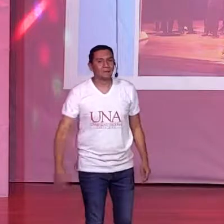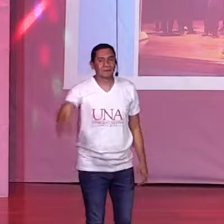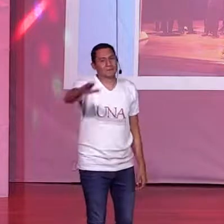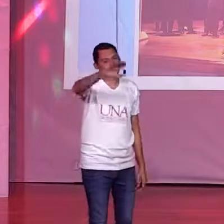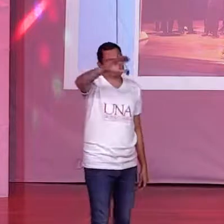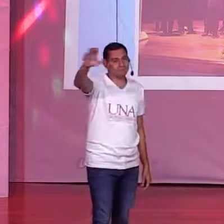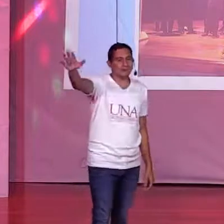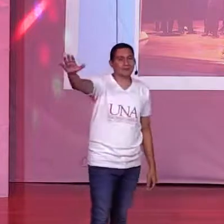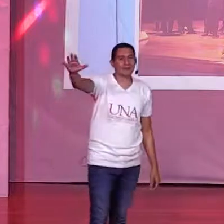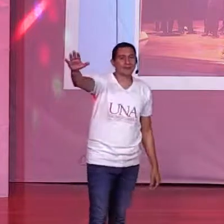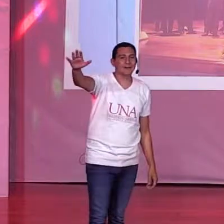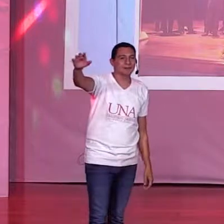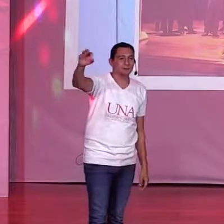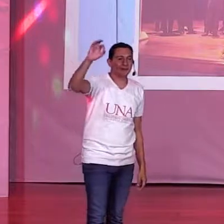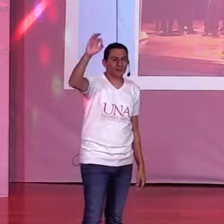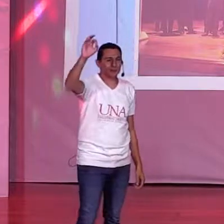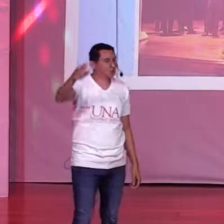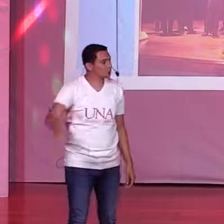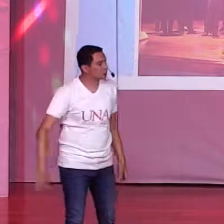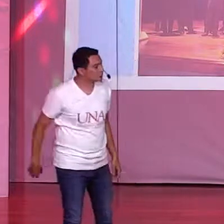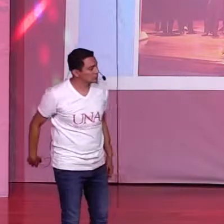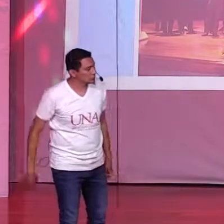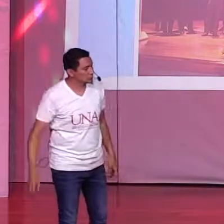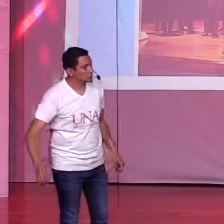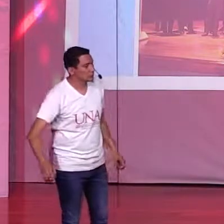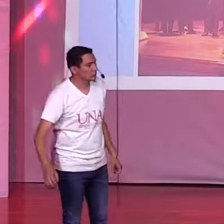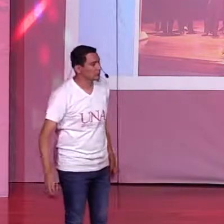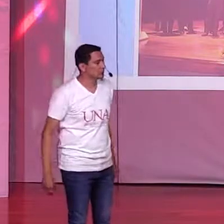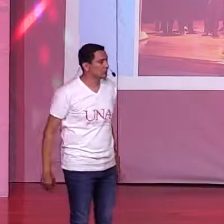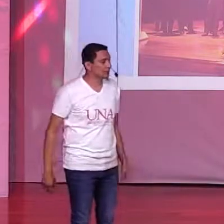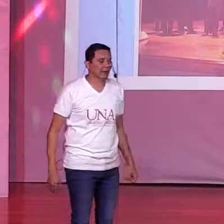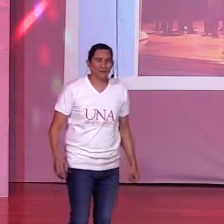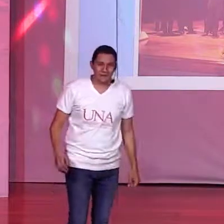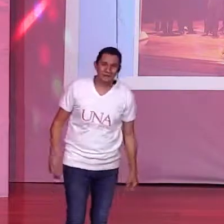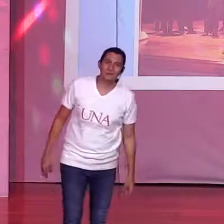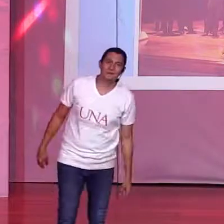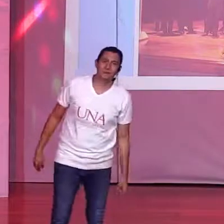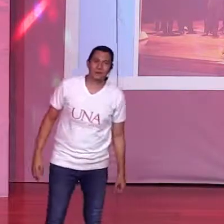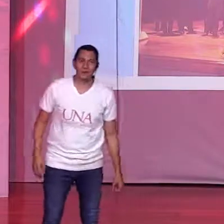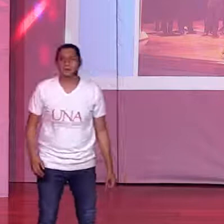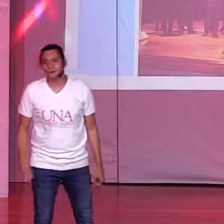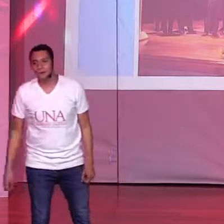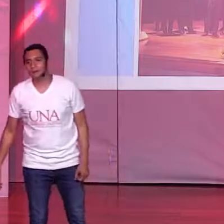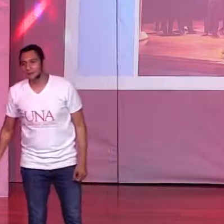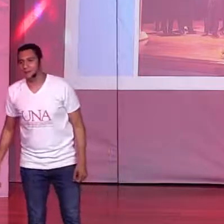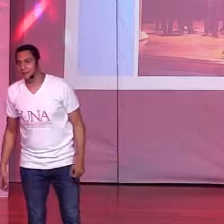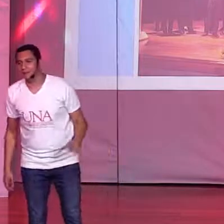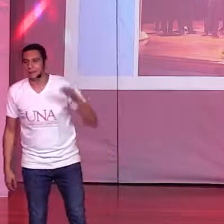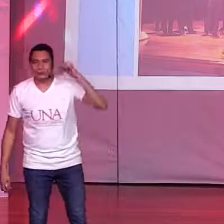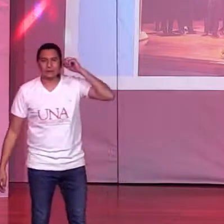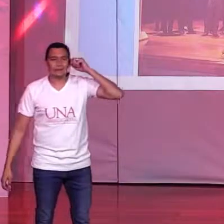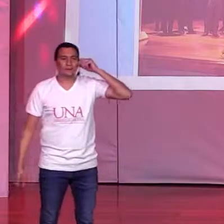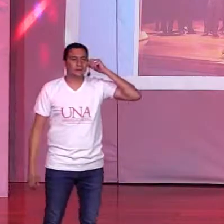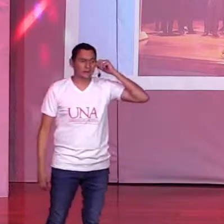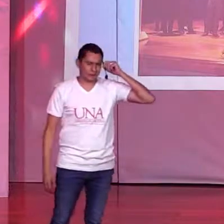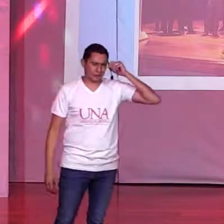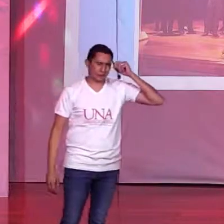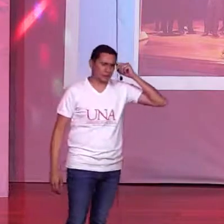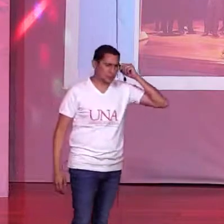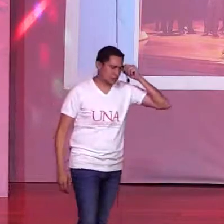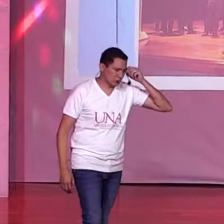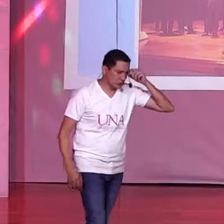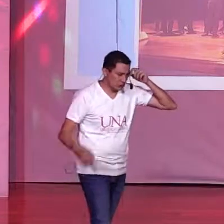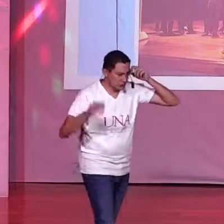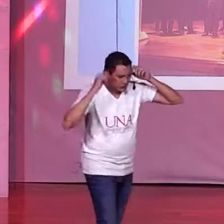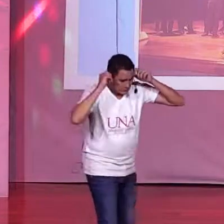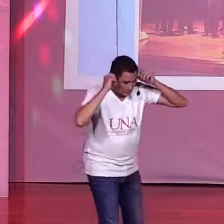está más cerca ese día, más cerca. Va a ser lindísimo, va a ser precioso. Mereces lo que sueñas. Qué bueno. Muy bien. Sí. Suam dice,